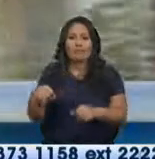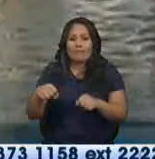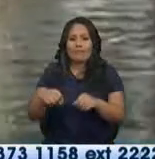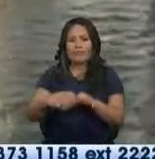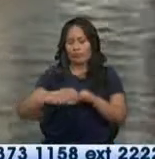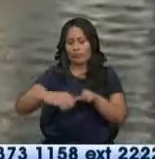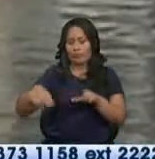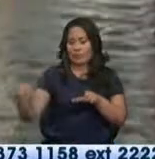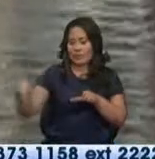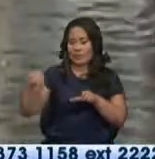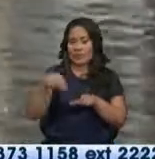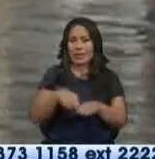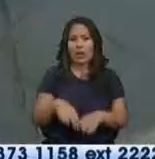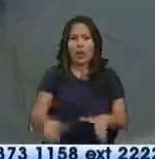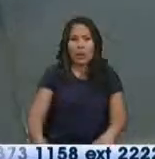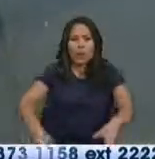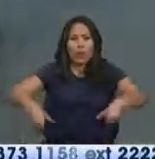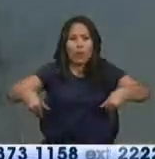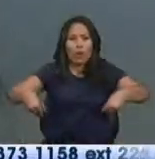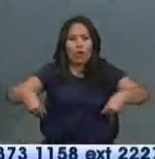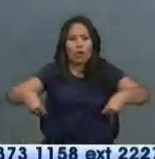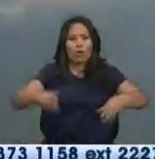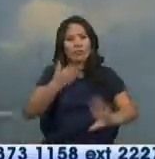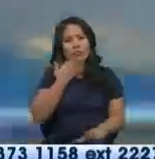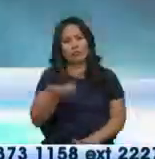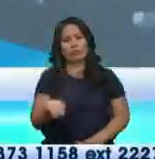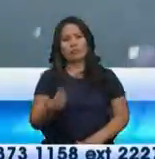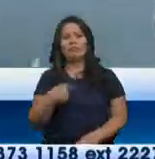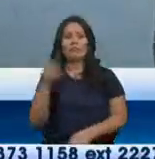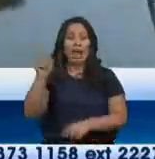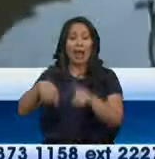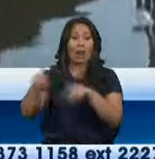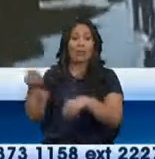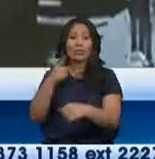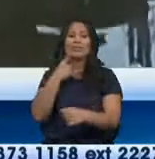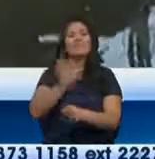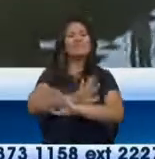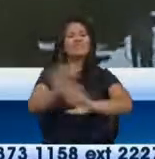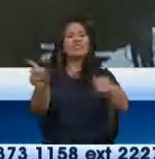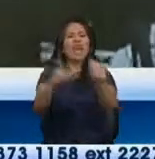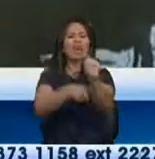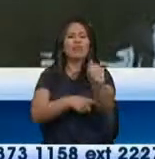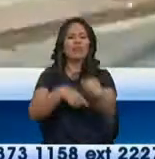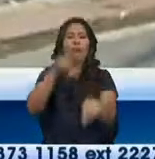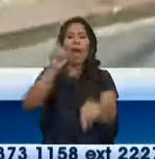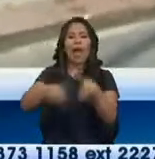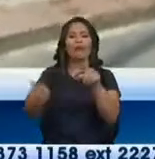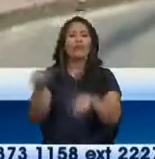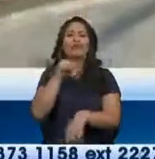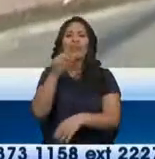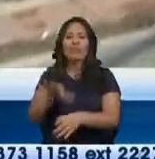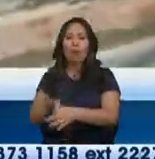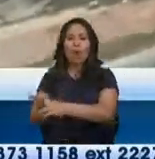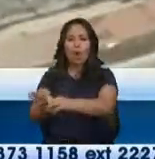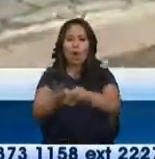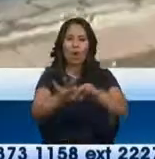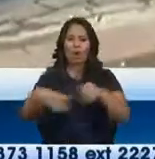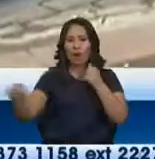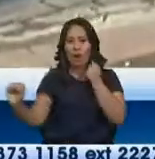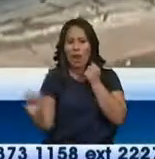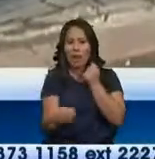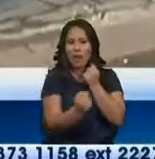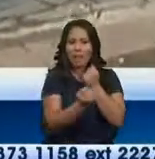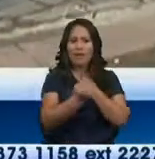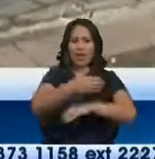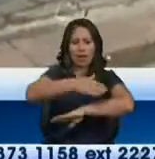Para quienes habitan en estos sectores, aseguran que ya están acostumbrados, pero denuncian que hay quienes no colaboran manteniendo limpias